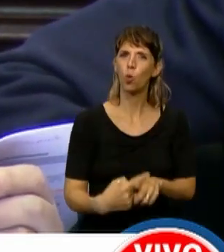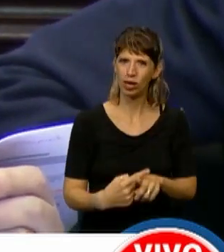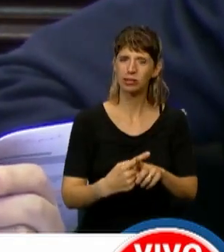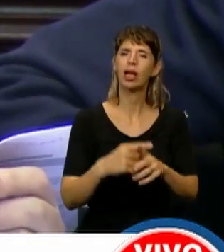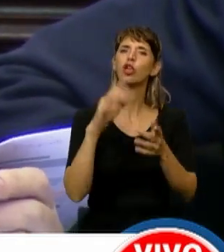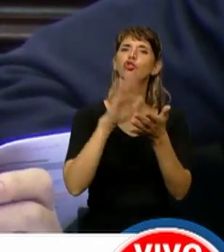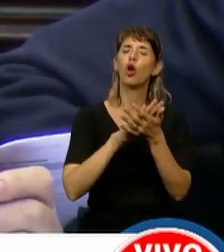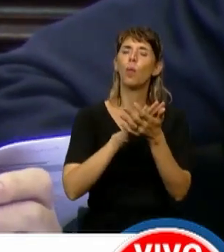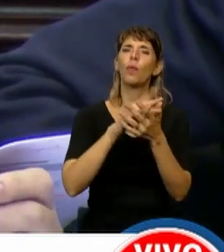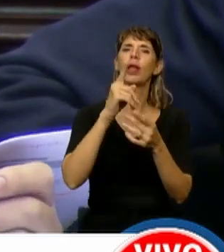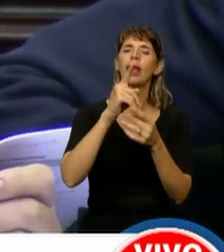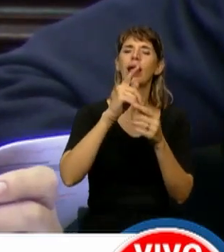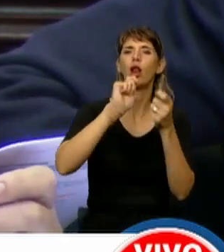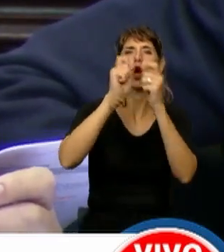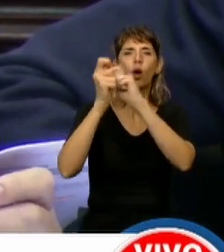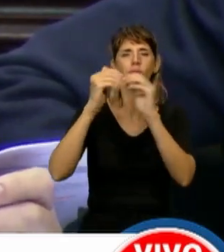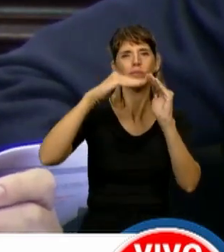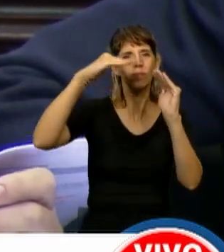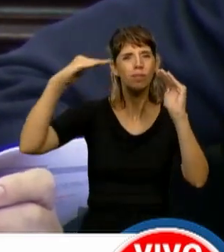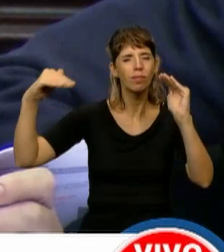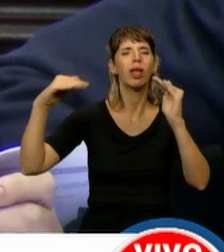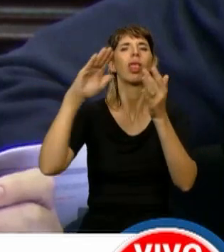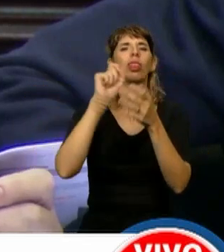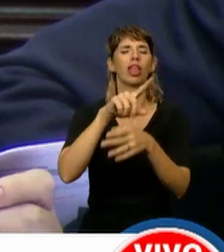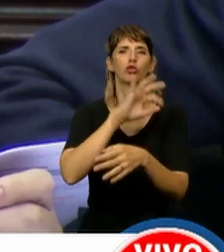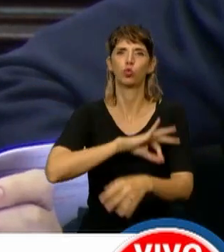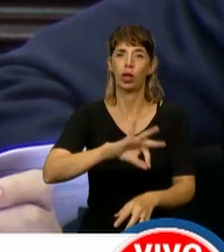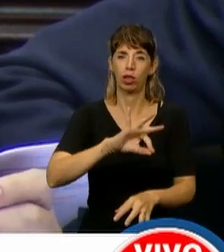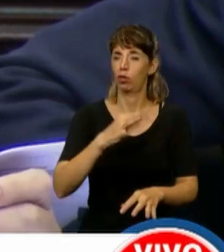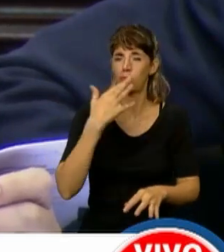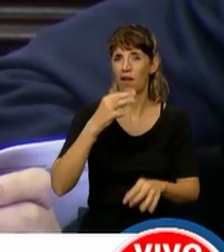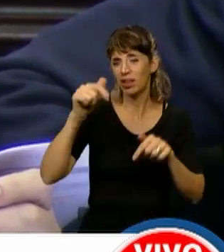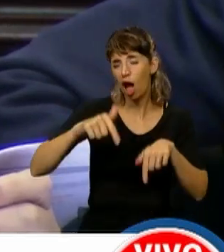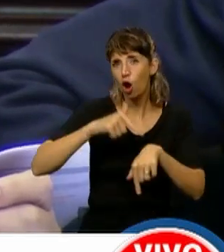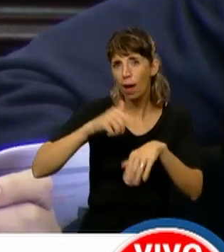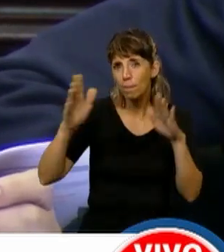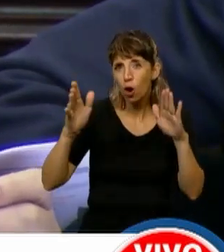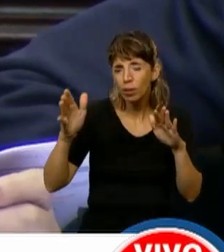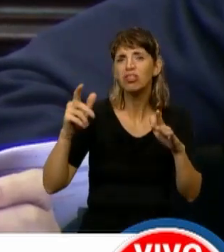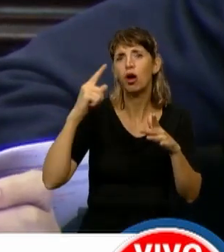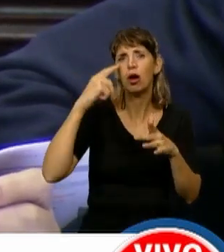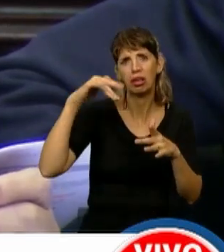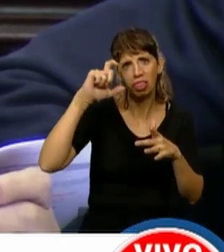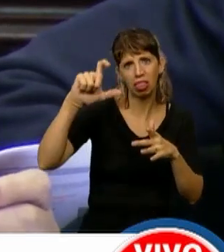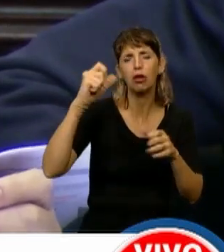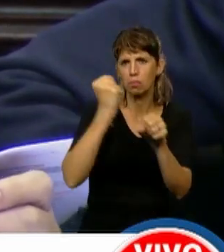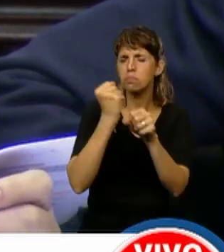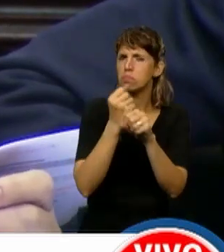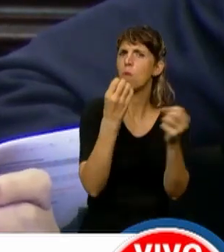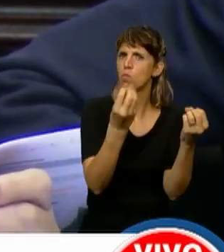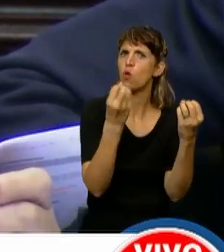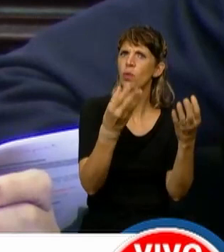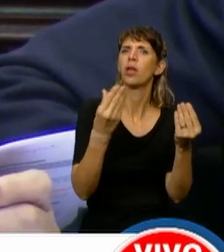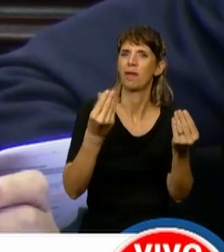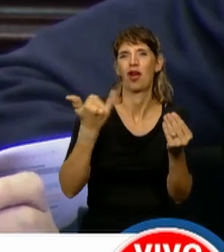salarial. La verdad que el INDEC no está funcionando mal en la información ahora, pero claramente con los antecedentes que